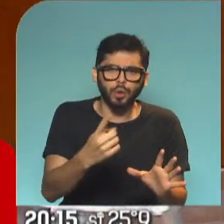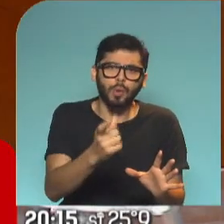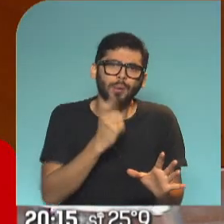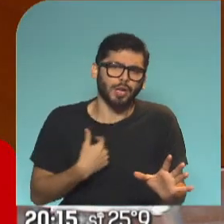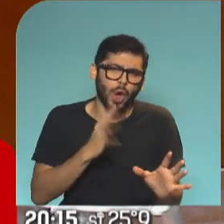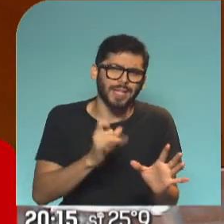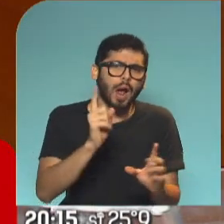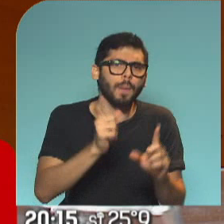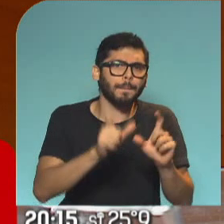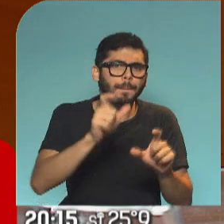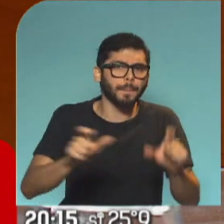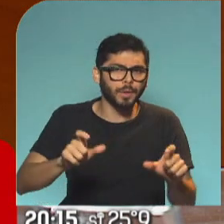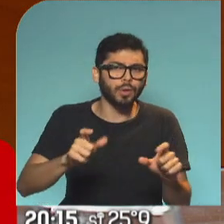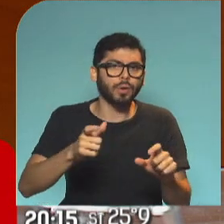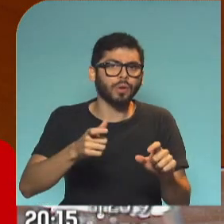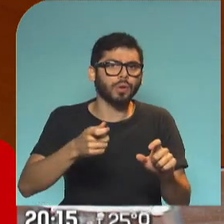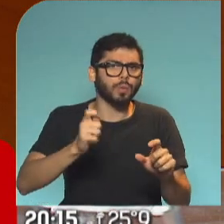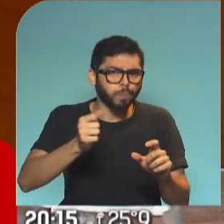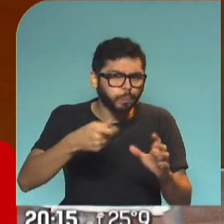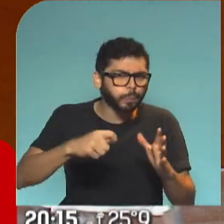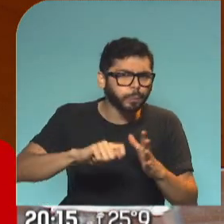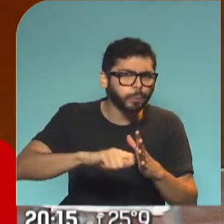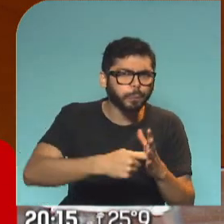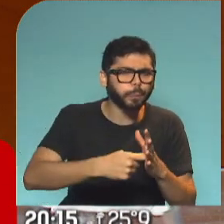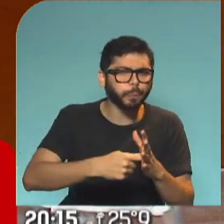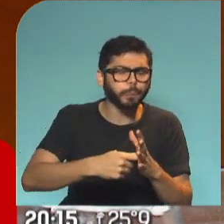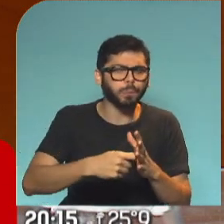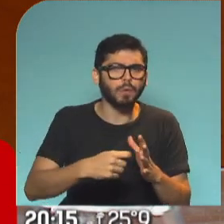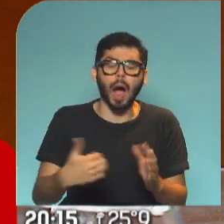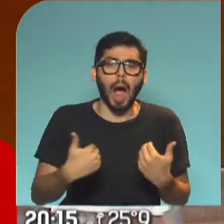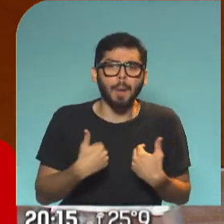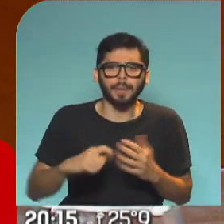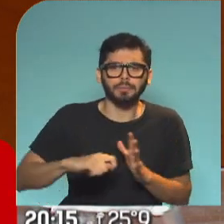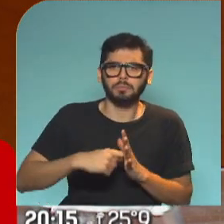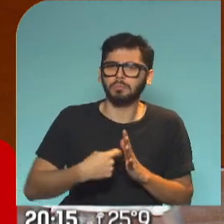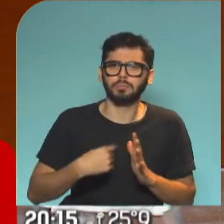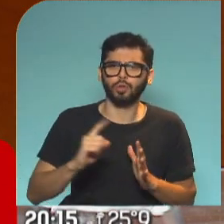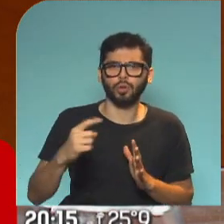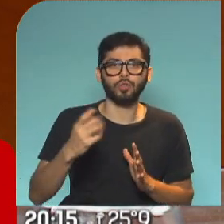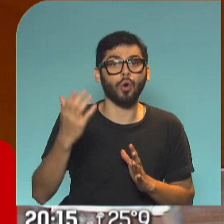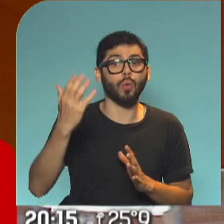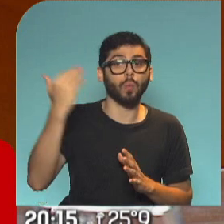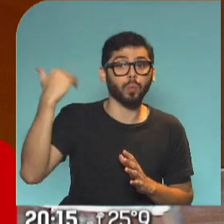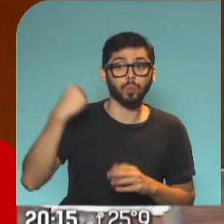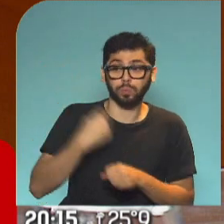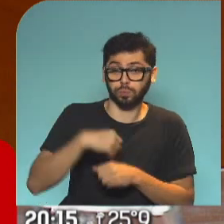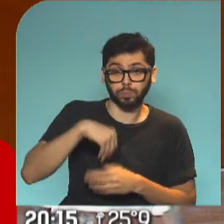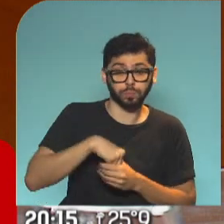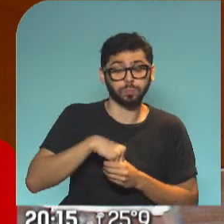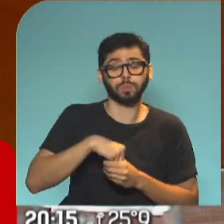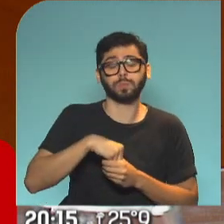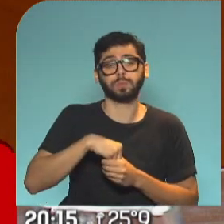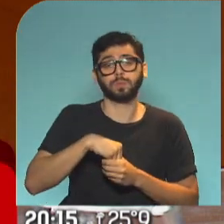respuesta a mí no me pasó y la verdad es que las cosas que me han pasado cuando fui consejero y estaba